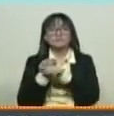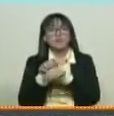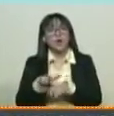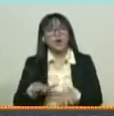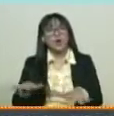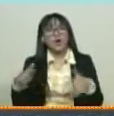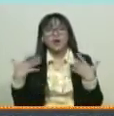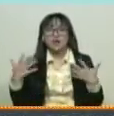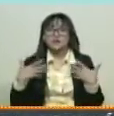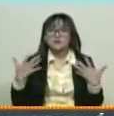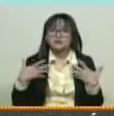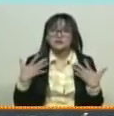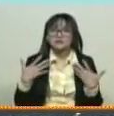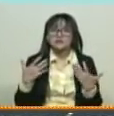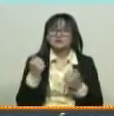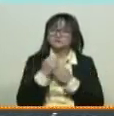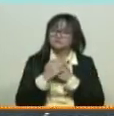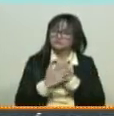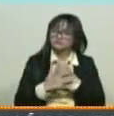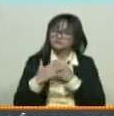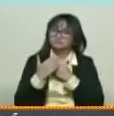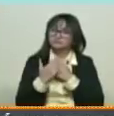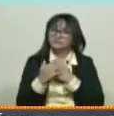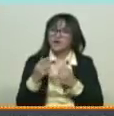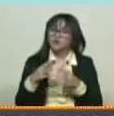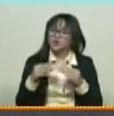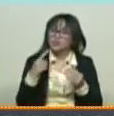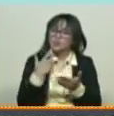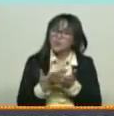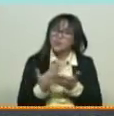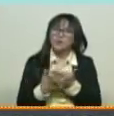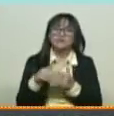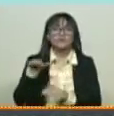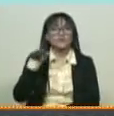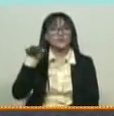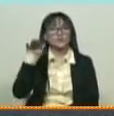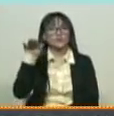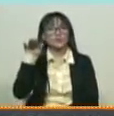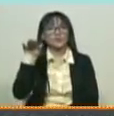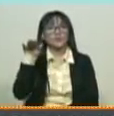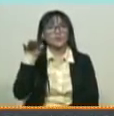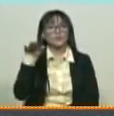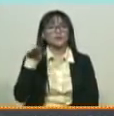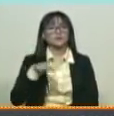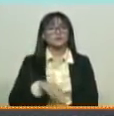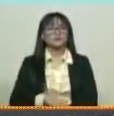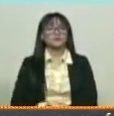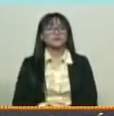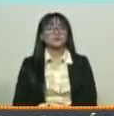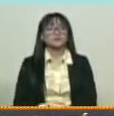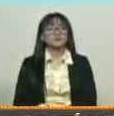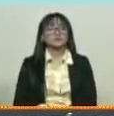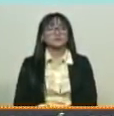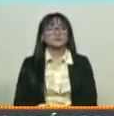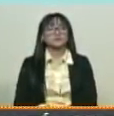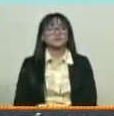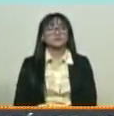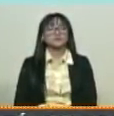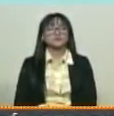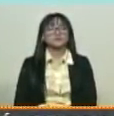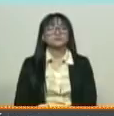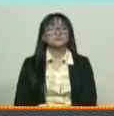con su alegría, con su ternura, con su propuesta de futuro en el Pico Bolívar, en los